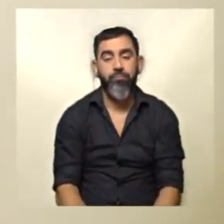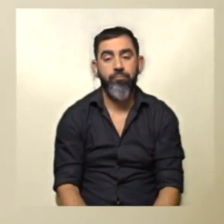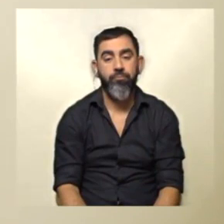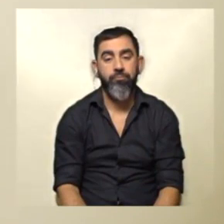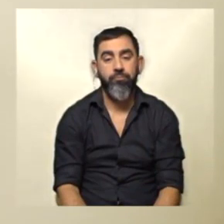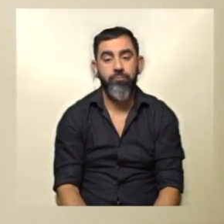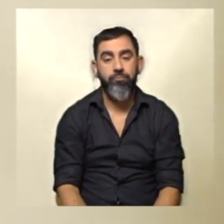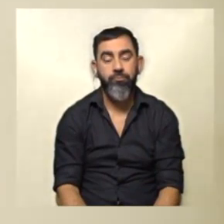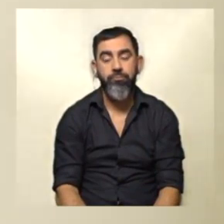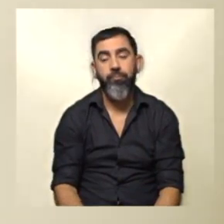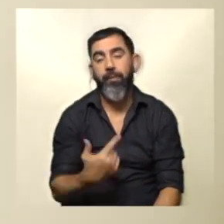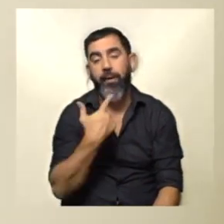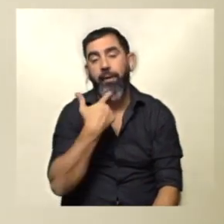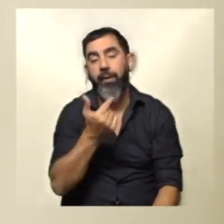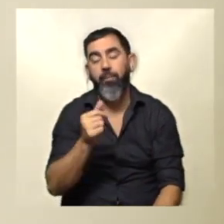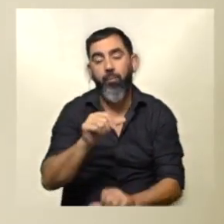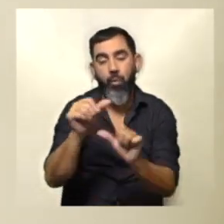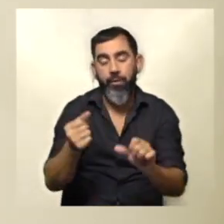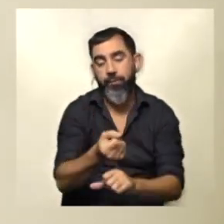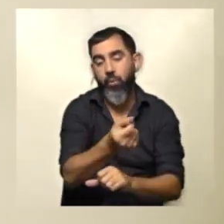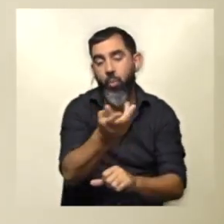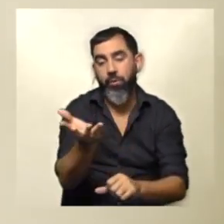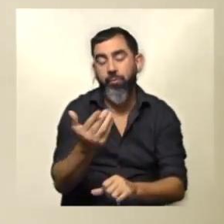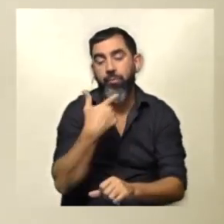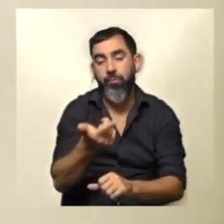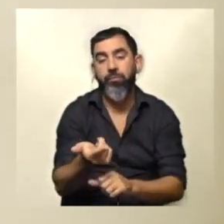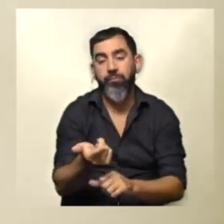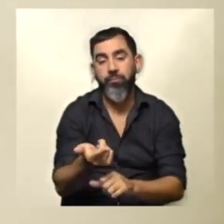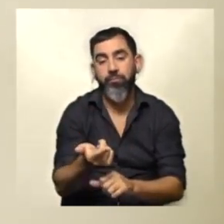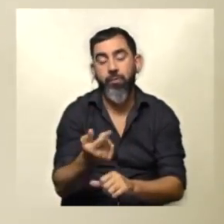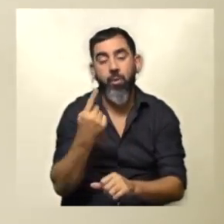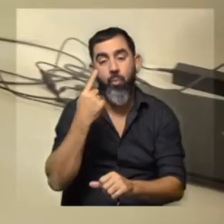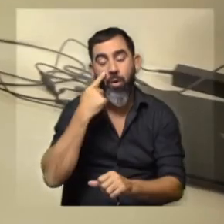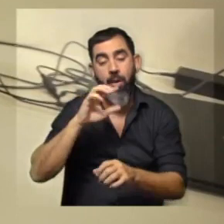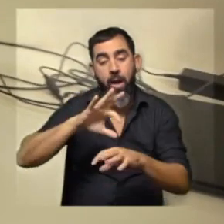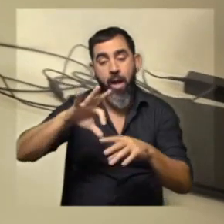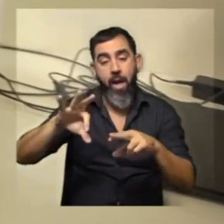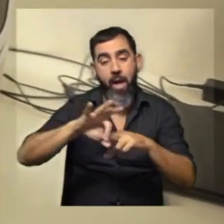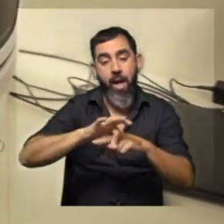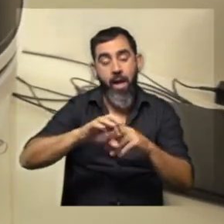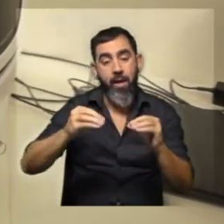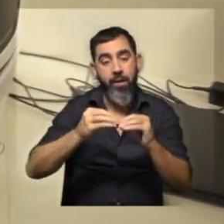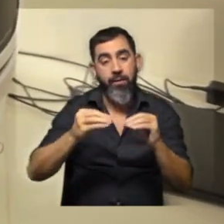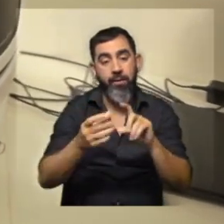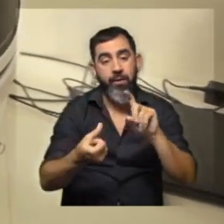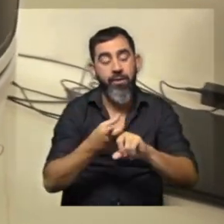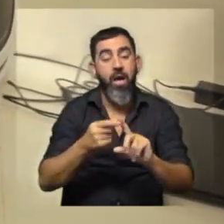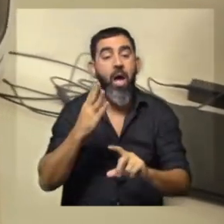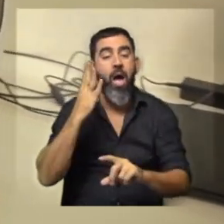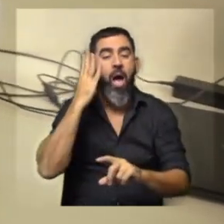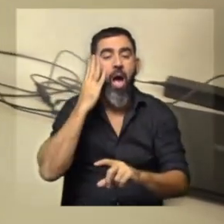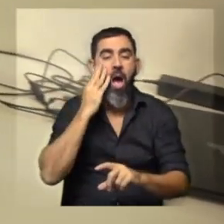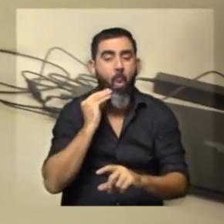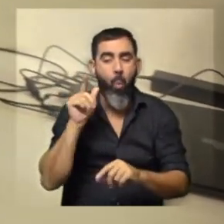Un poco como ejemplo de lo que hace la cuantificación. Probamos con el anillo de una compañera, el anillo de casada de su abuela, que lo